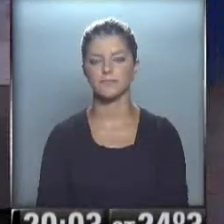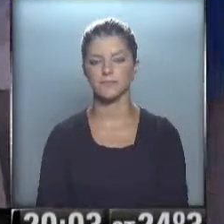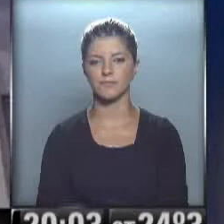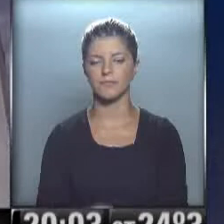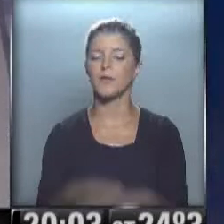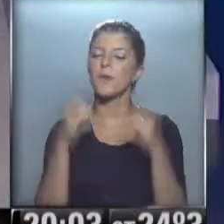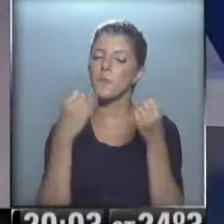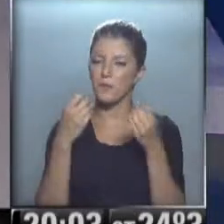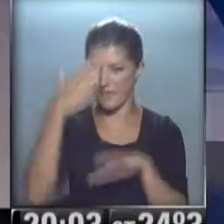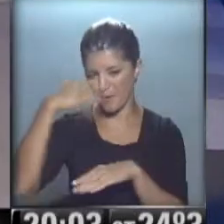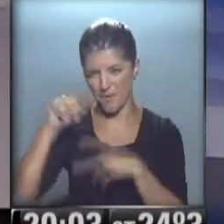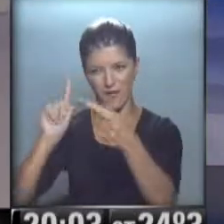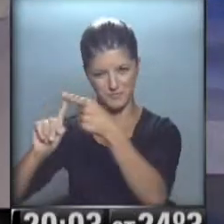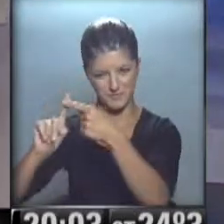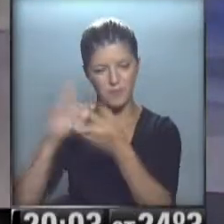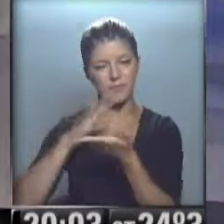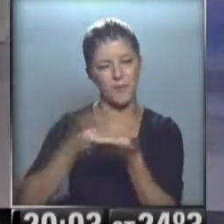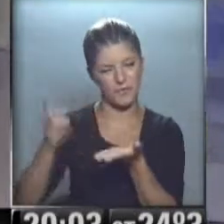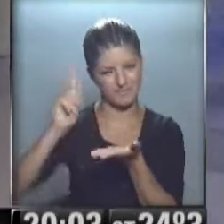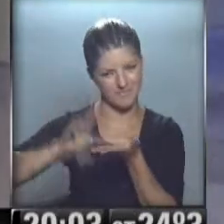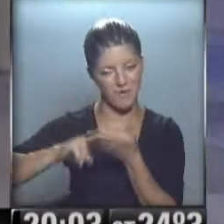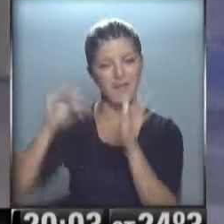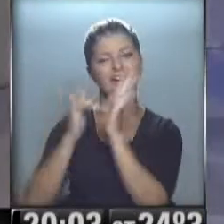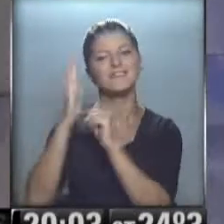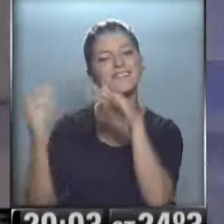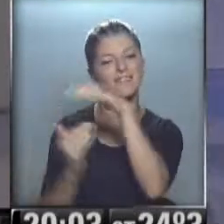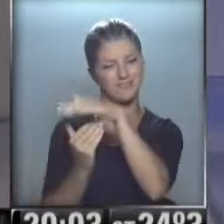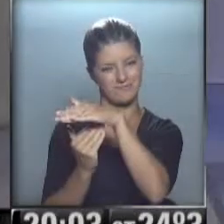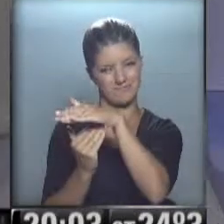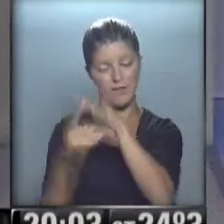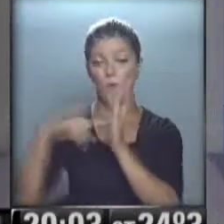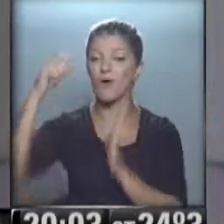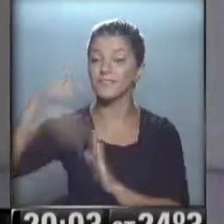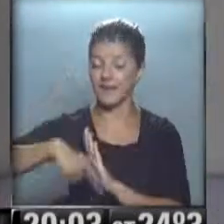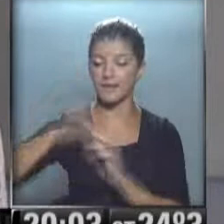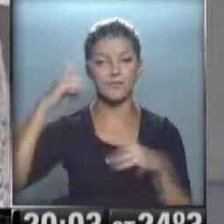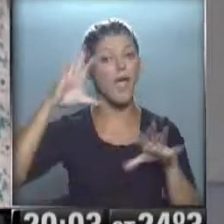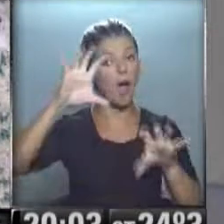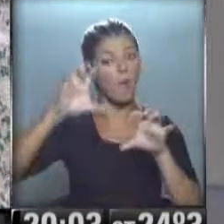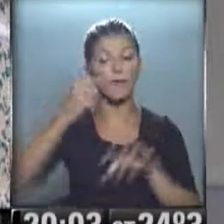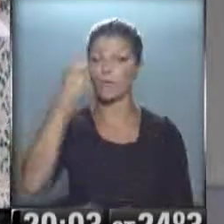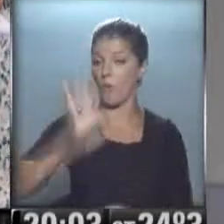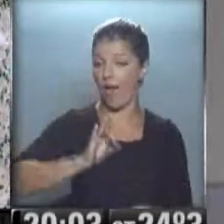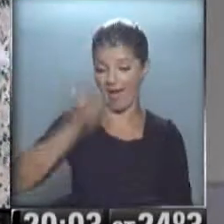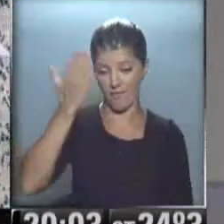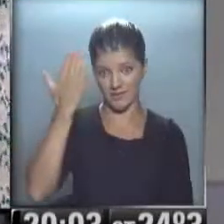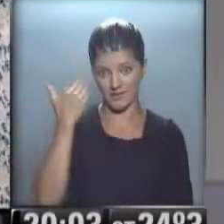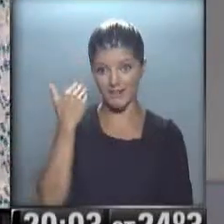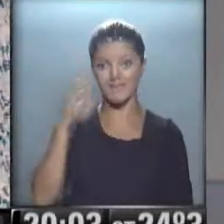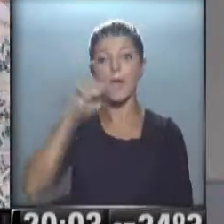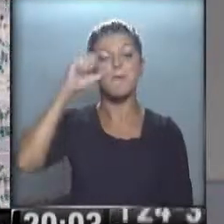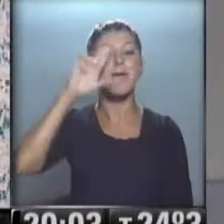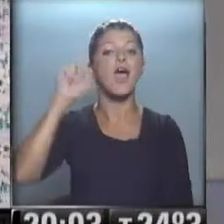Muy bien, en un ratito nada más volveremos entonces a la Catedral Metropolitana. Recuerden que hace un año Bergoglio